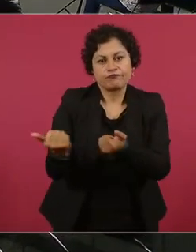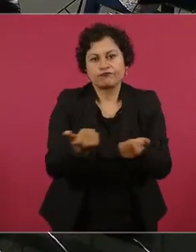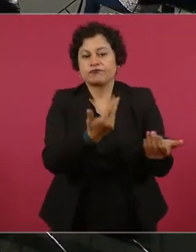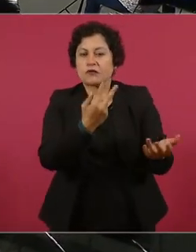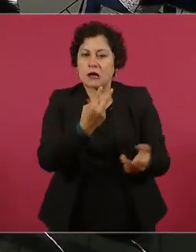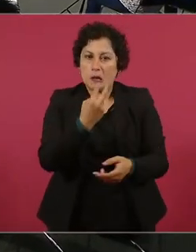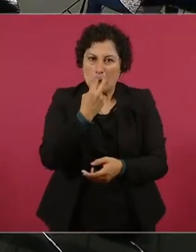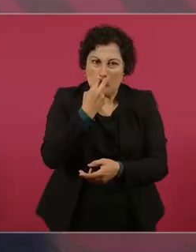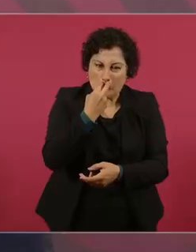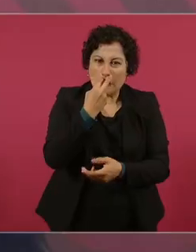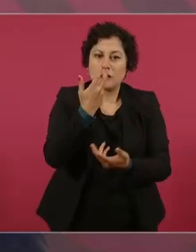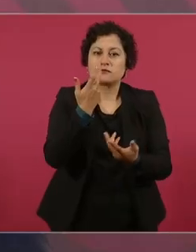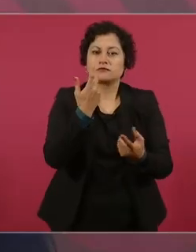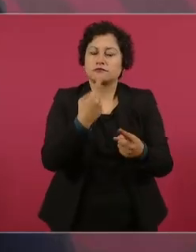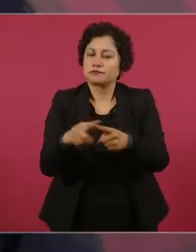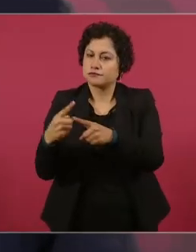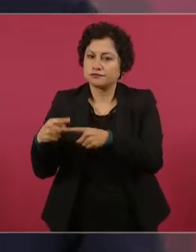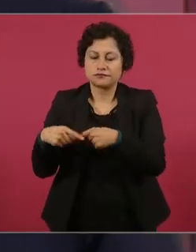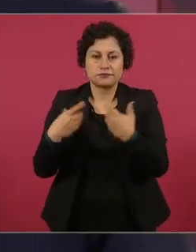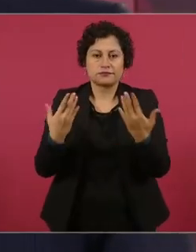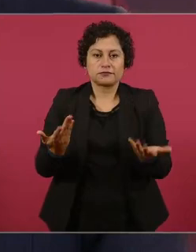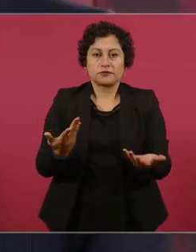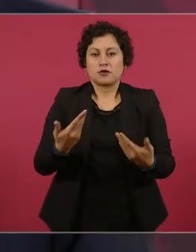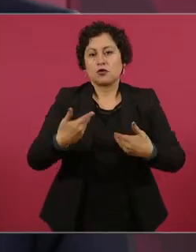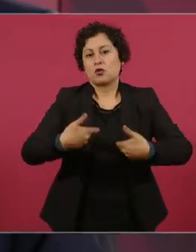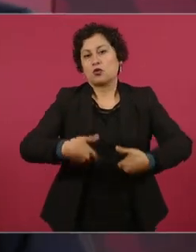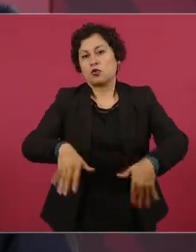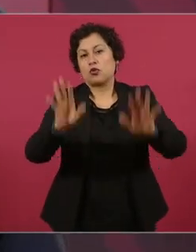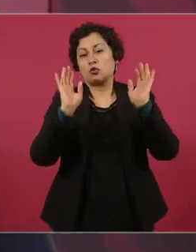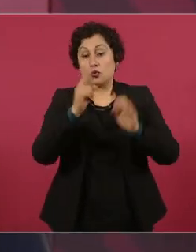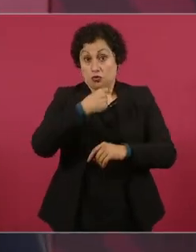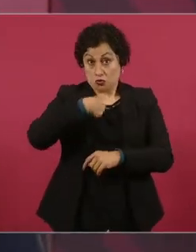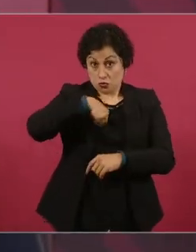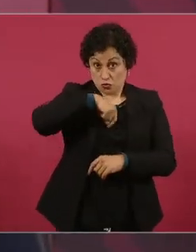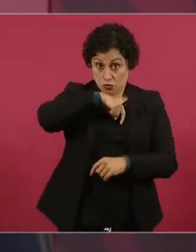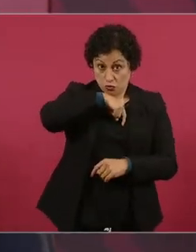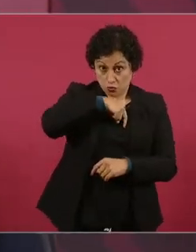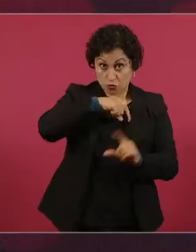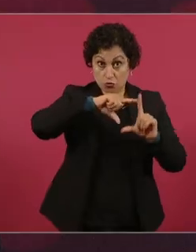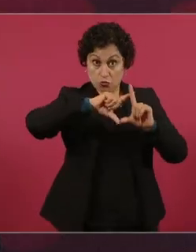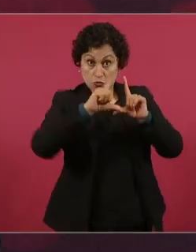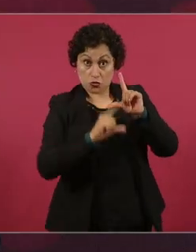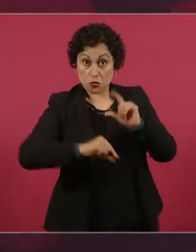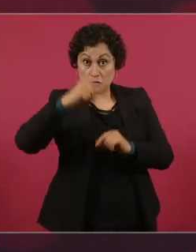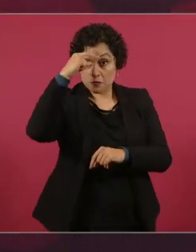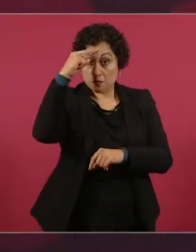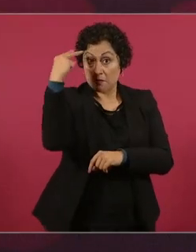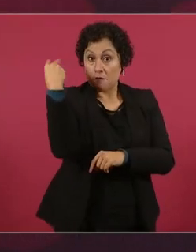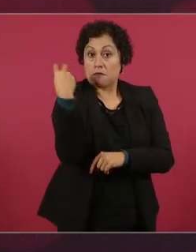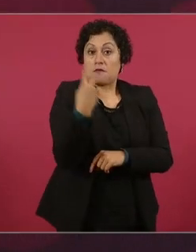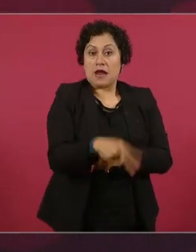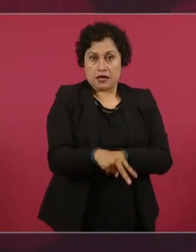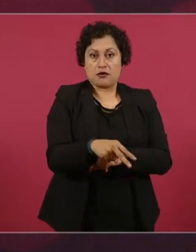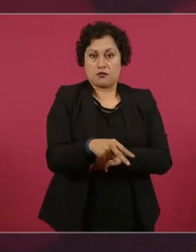Bueno, fuimos de los primeros en el mundo en conseguir las vacunas.